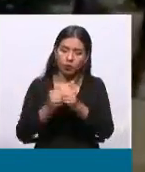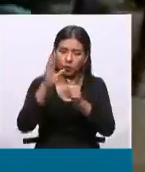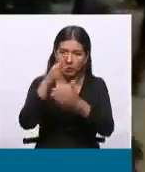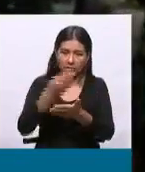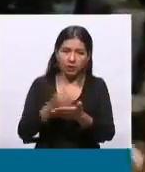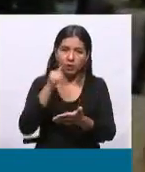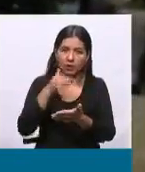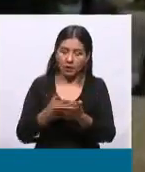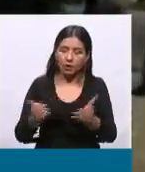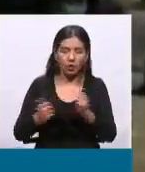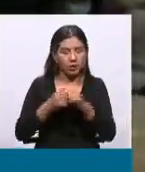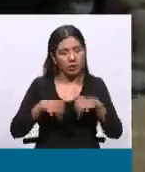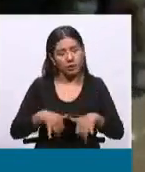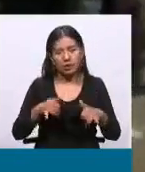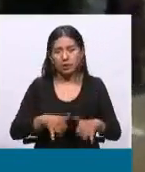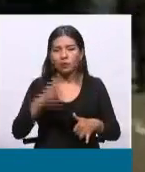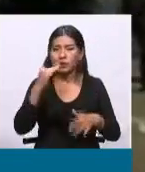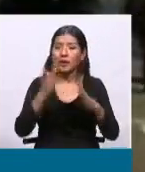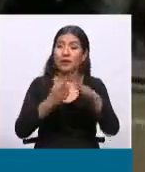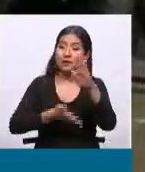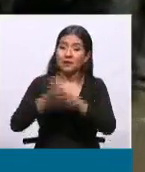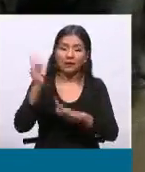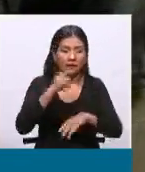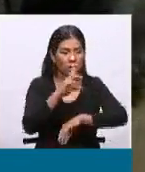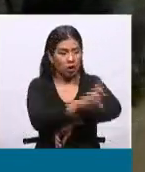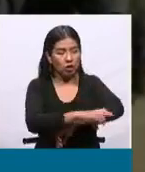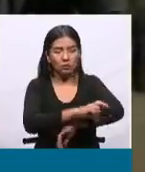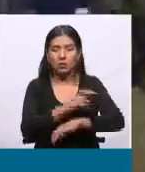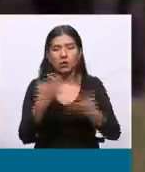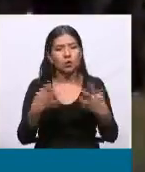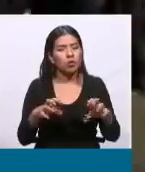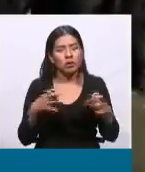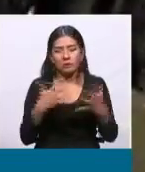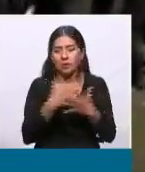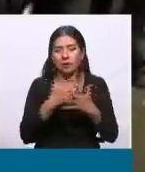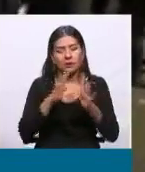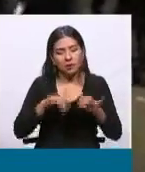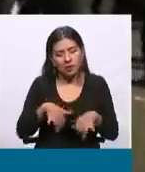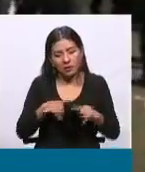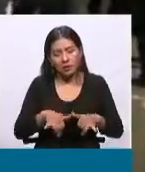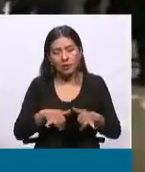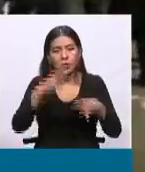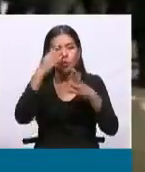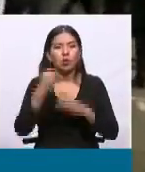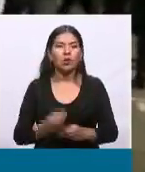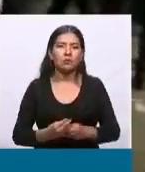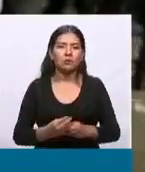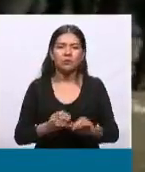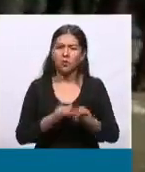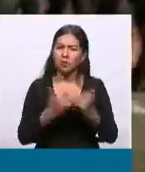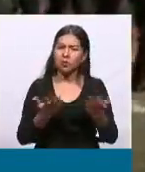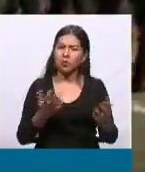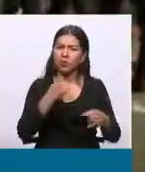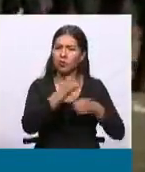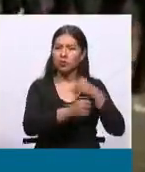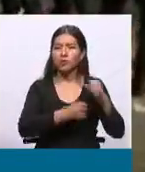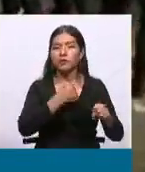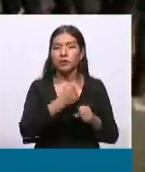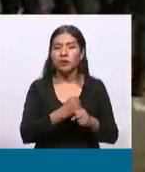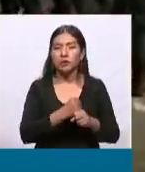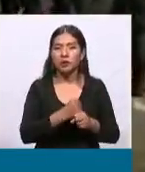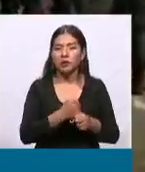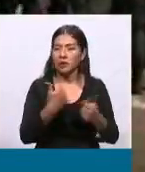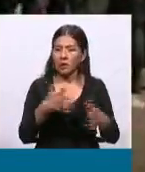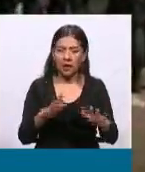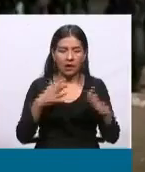los niños, a las niñas, para impedir que existan saqueos, por miedo a que saqueen esos lugares, el poder de alguna manera